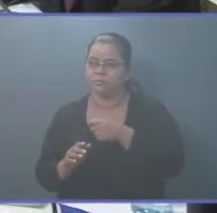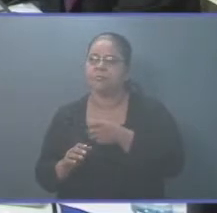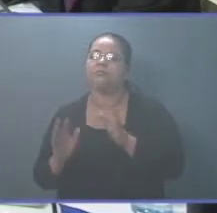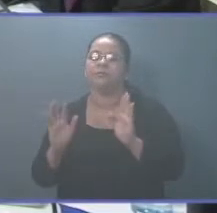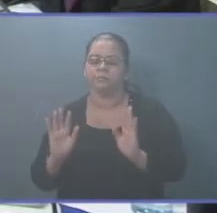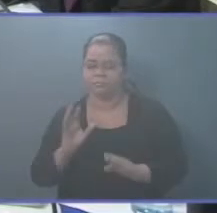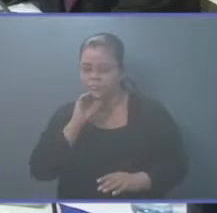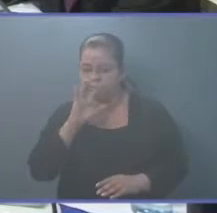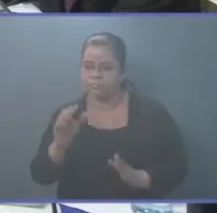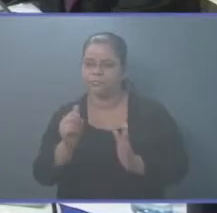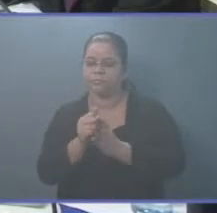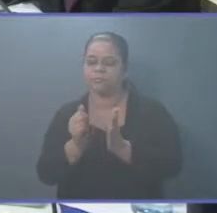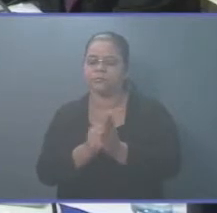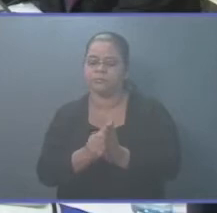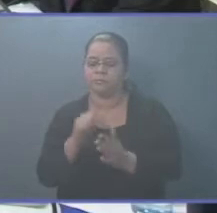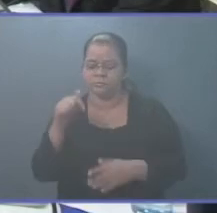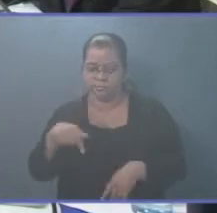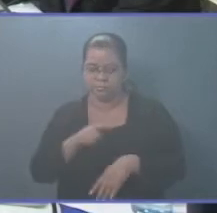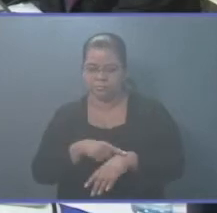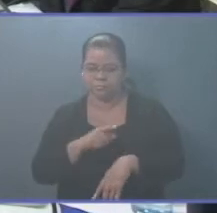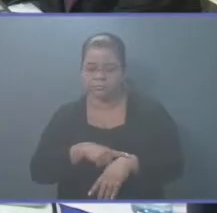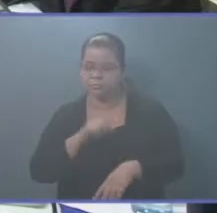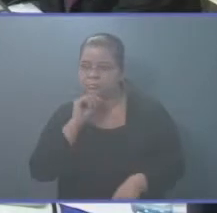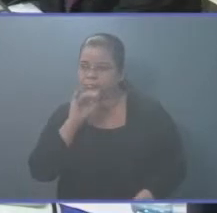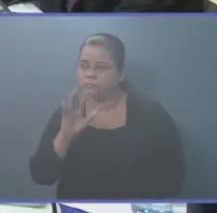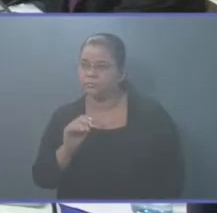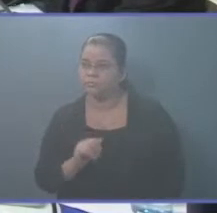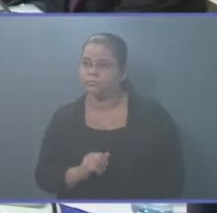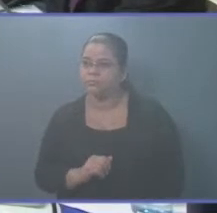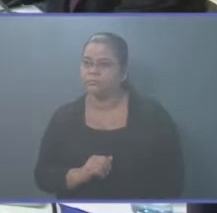El artículo actual dice que